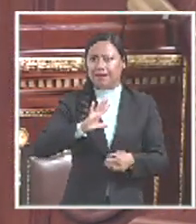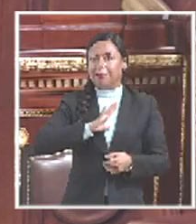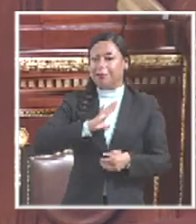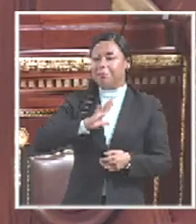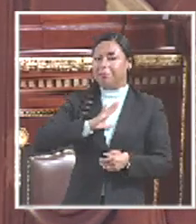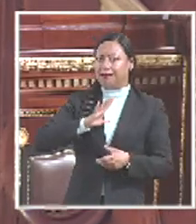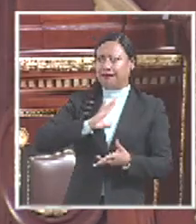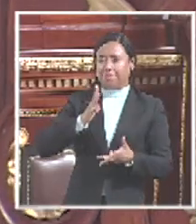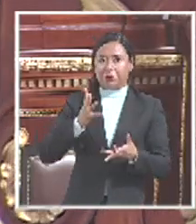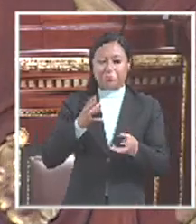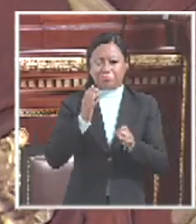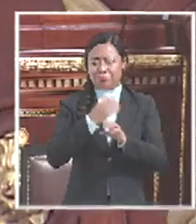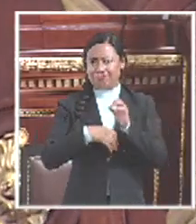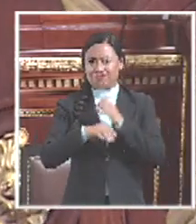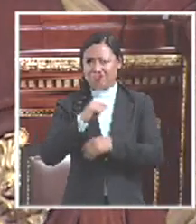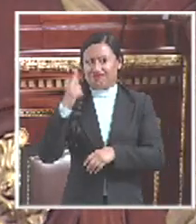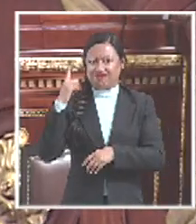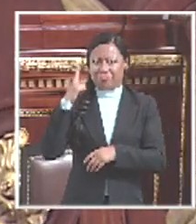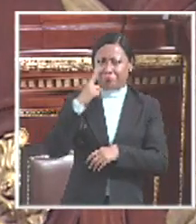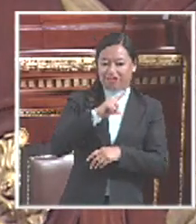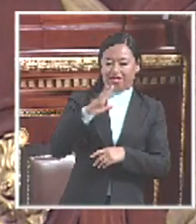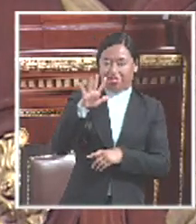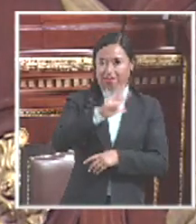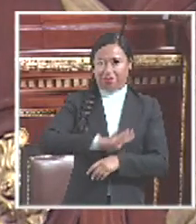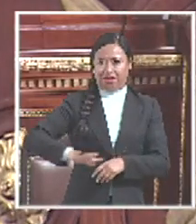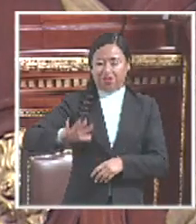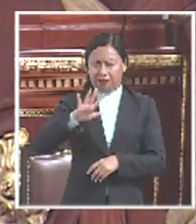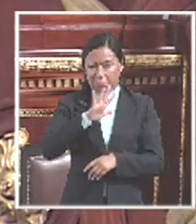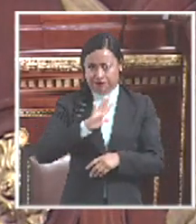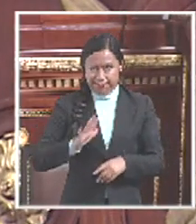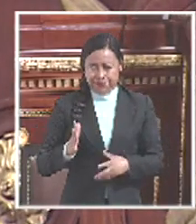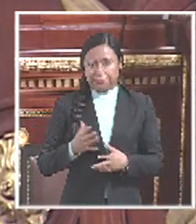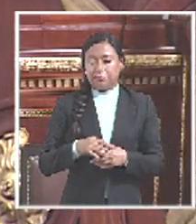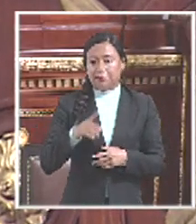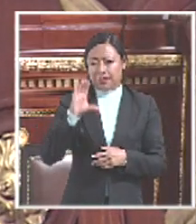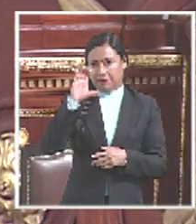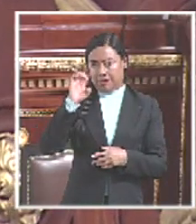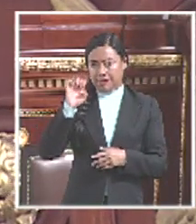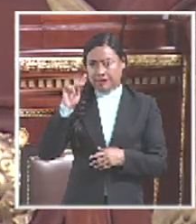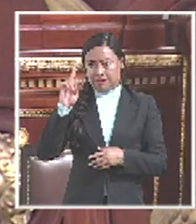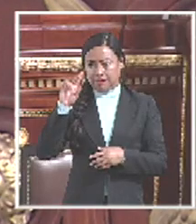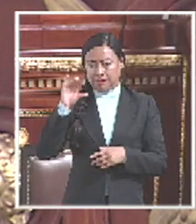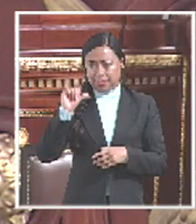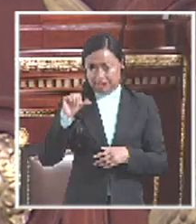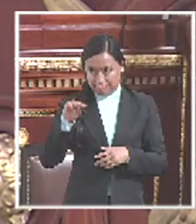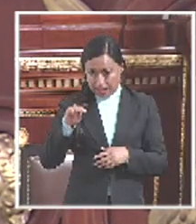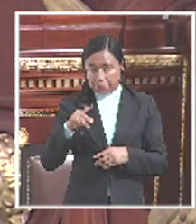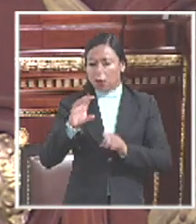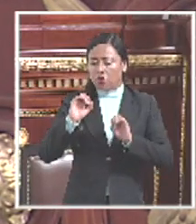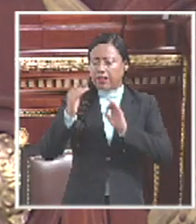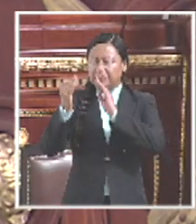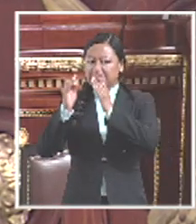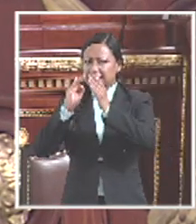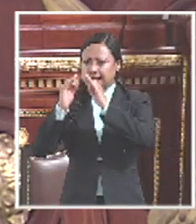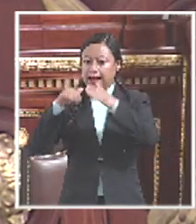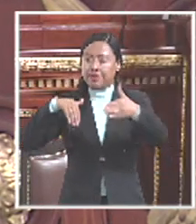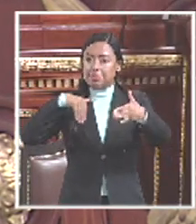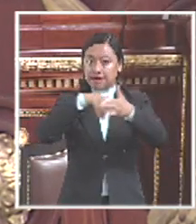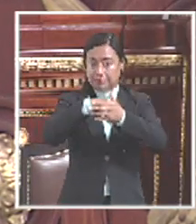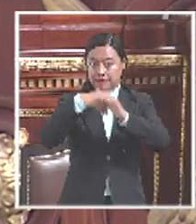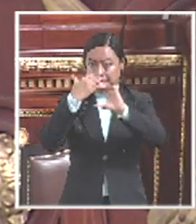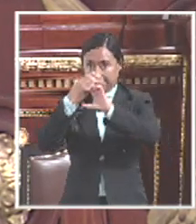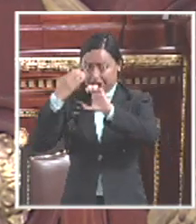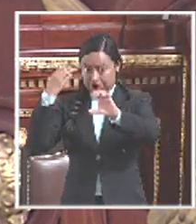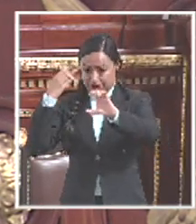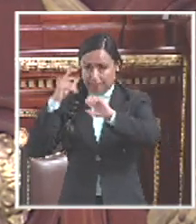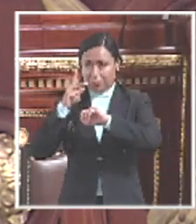se ha sometido pues toda esta zona del CETRAM y aledaña a la terminal de autobuses, que pues lo que